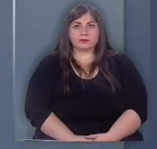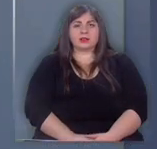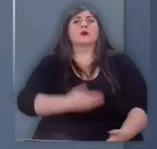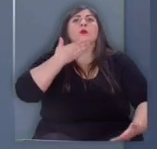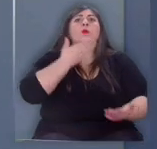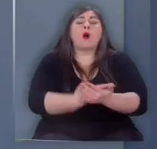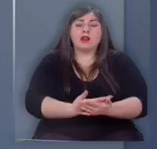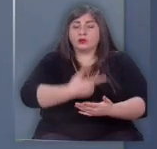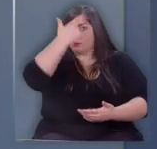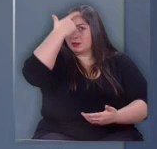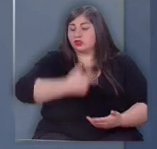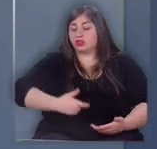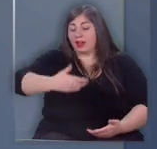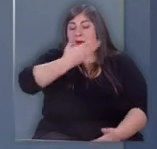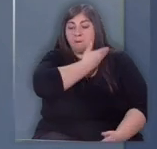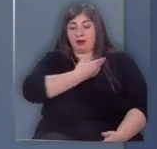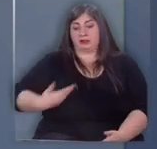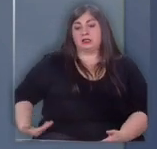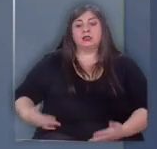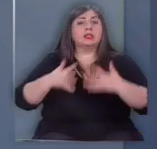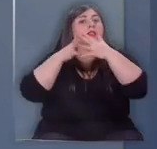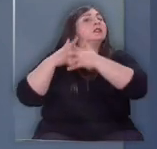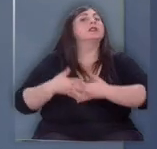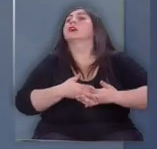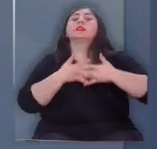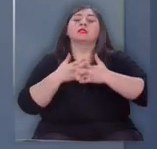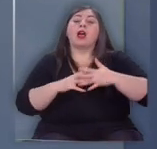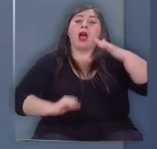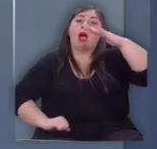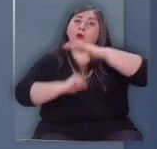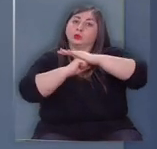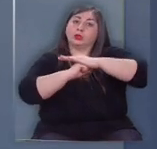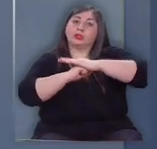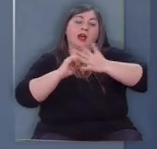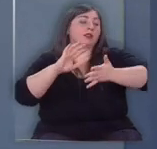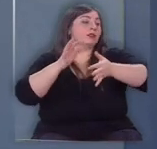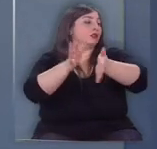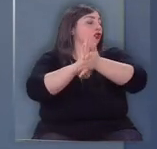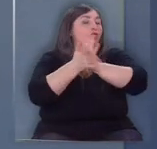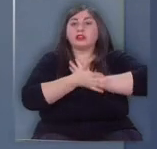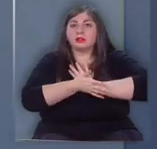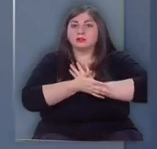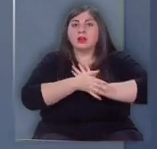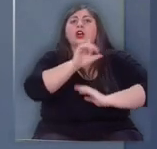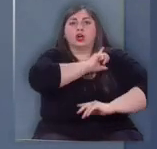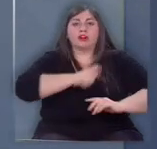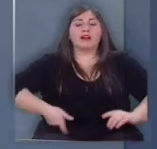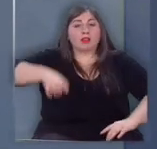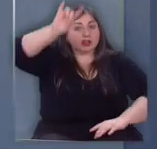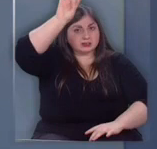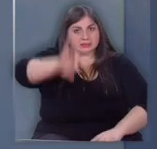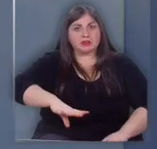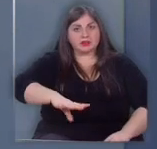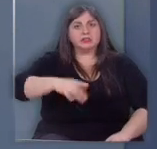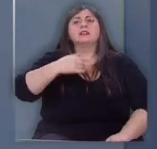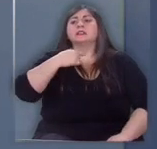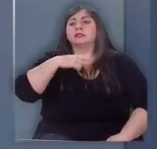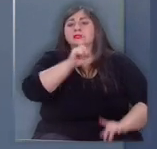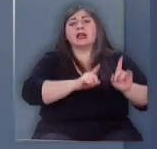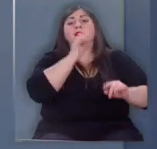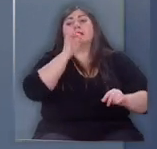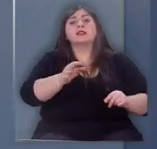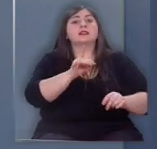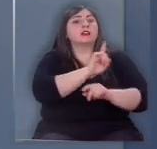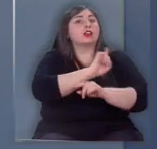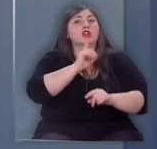Cuando alguien es presidente de los Estados Unidos, la autoridad es total y los gobernadores lo saben. Si alguien dice que se